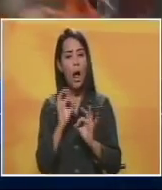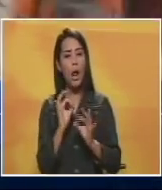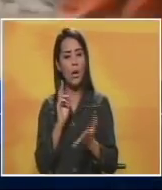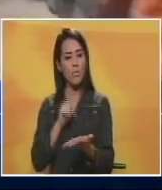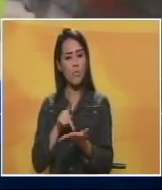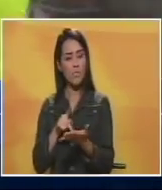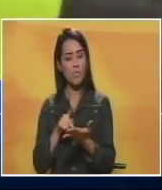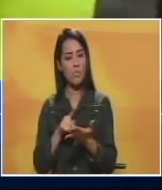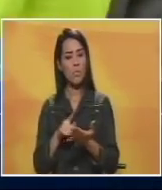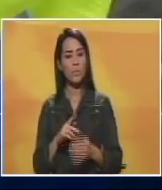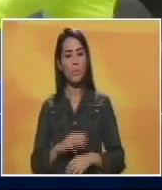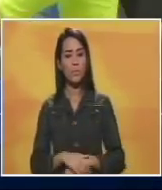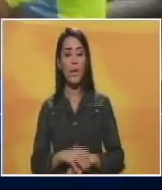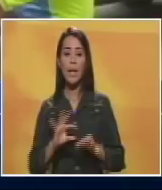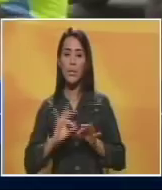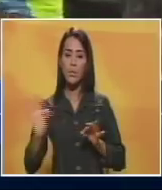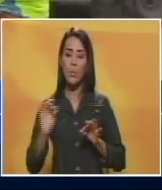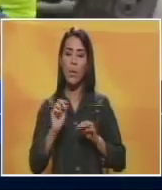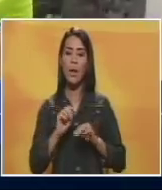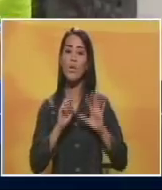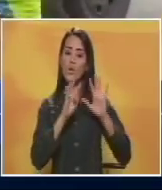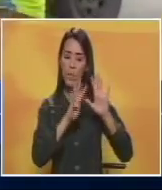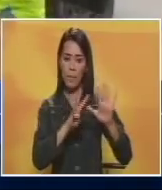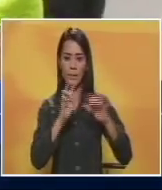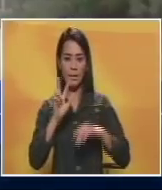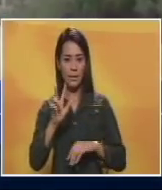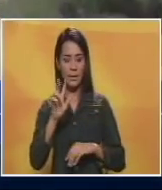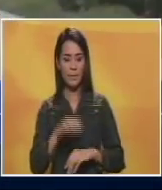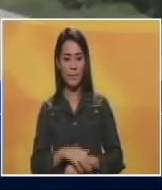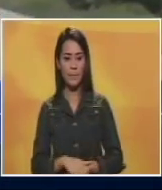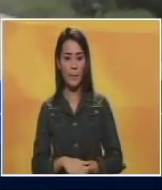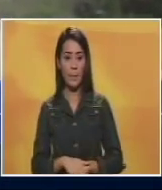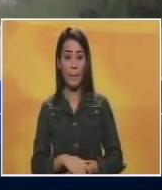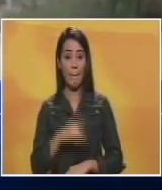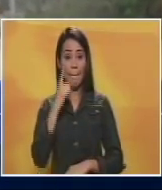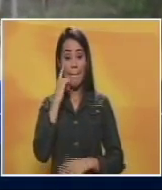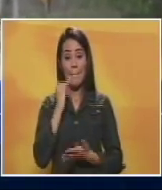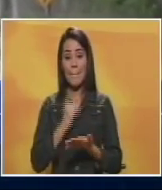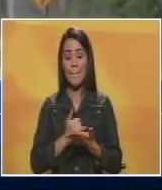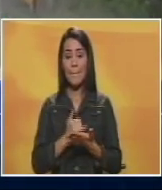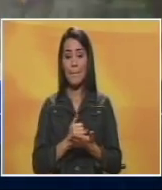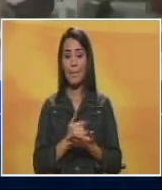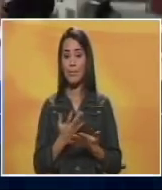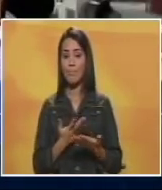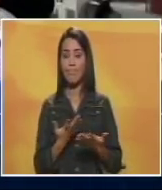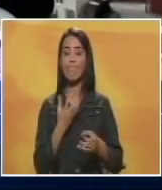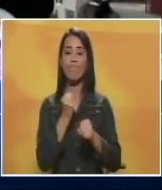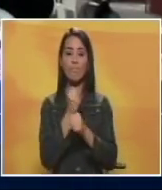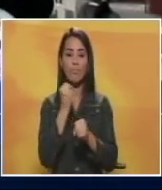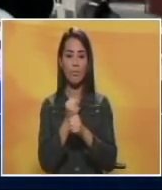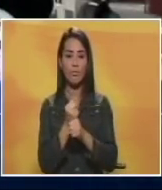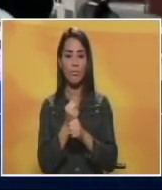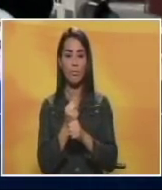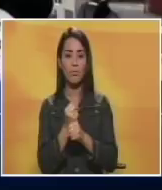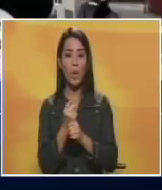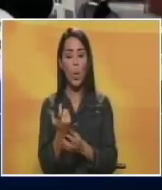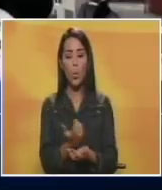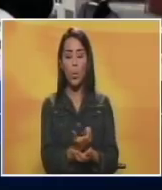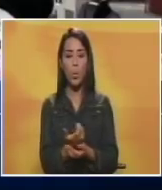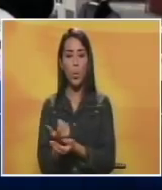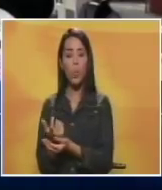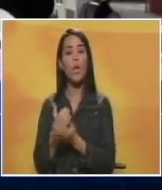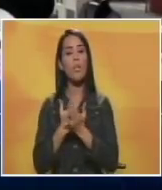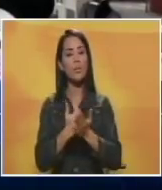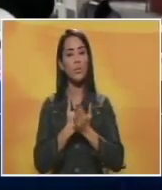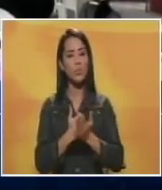en el kilómetro 93 de la Ruta Nacional 14, ahí solamente están trabajando los bomberos voluntarios y los